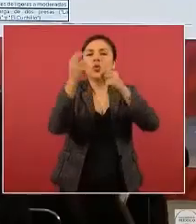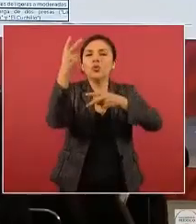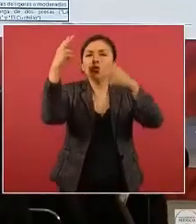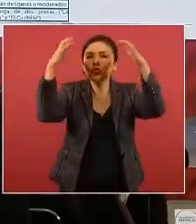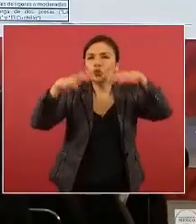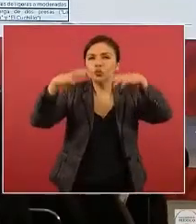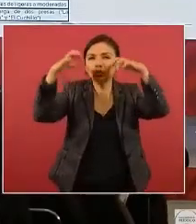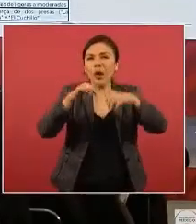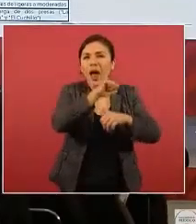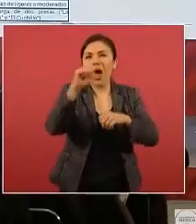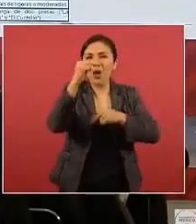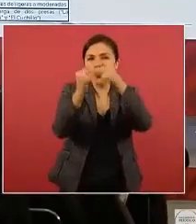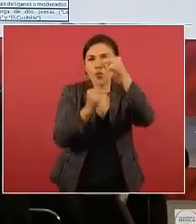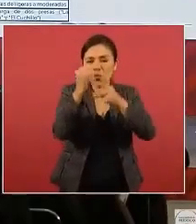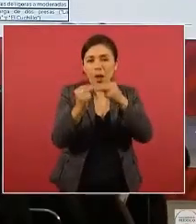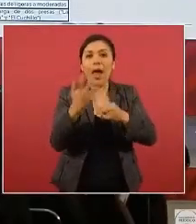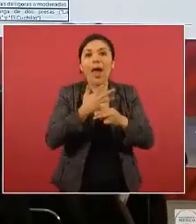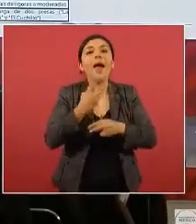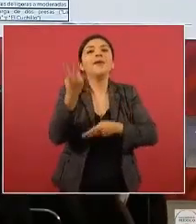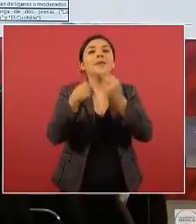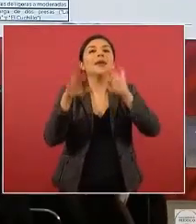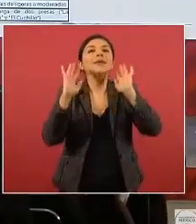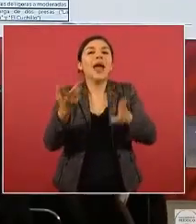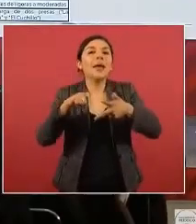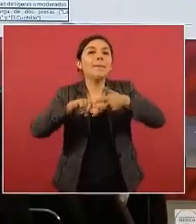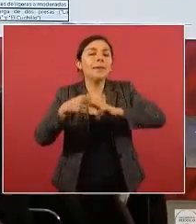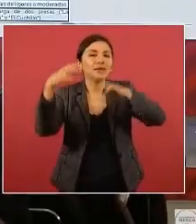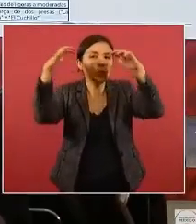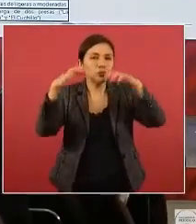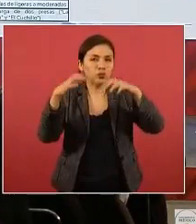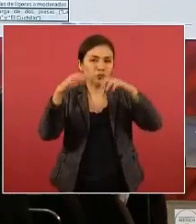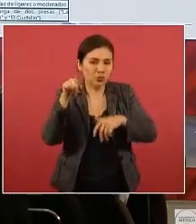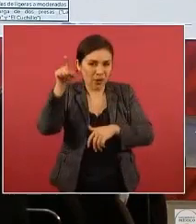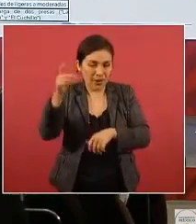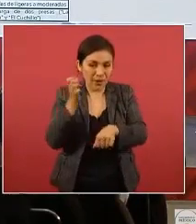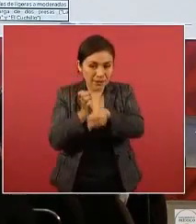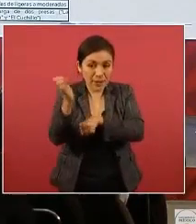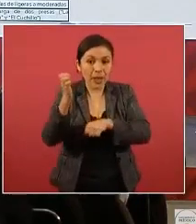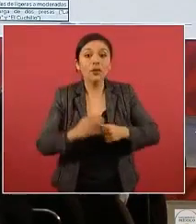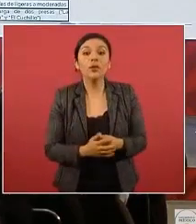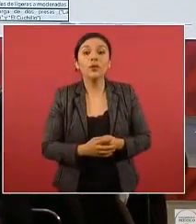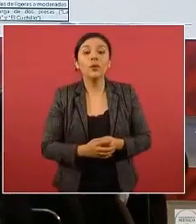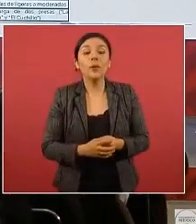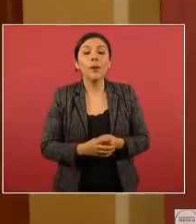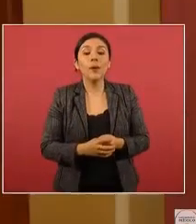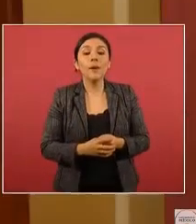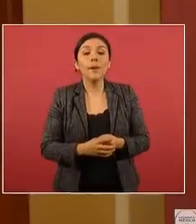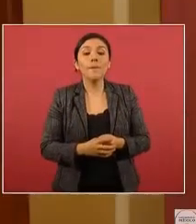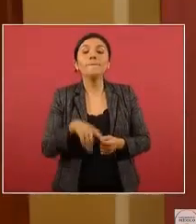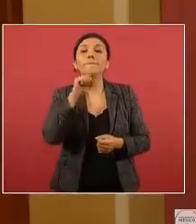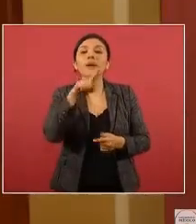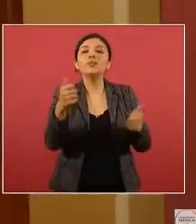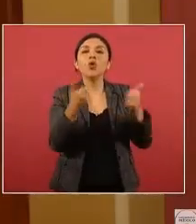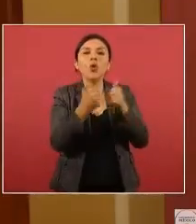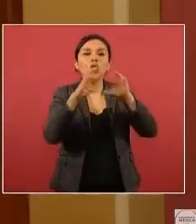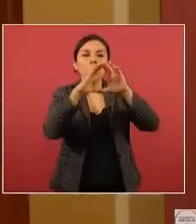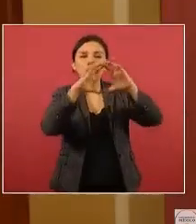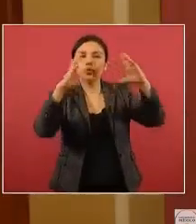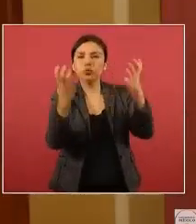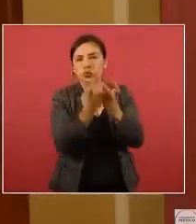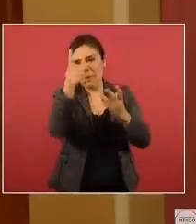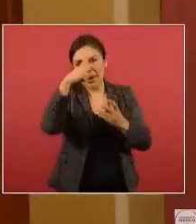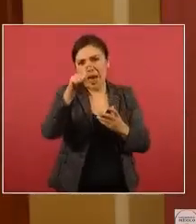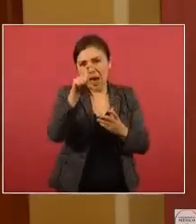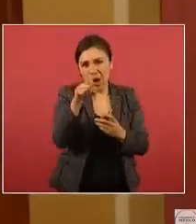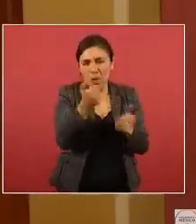positivos ya se presentó lluvia ahí en el estado con las cisternas se atendieron